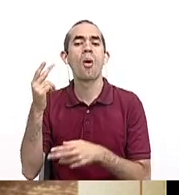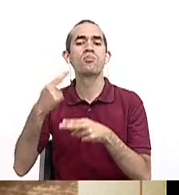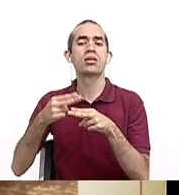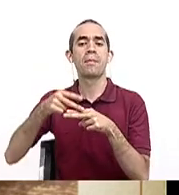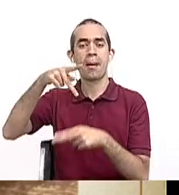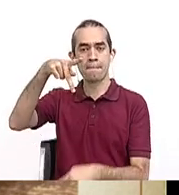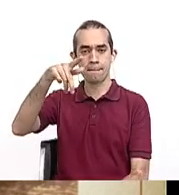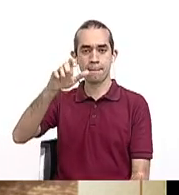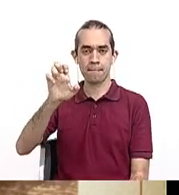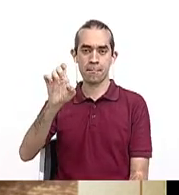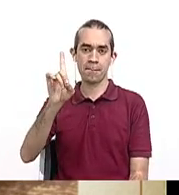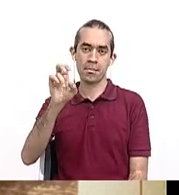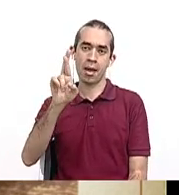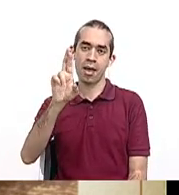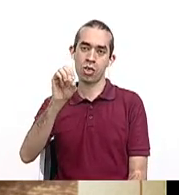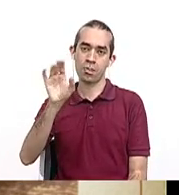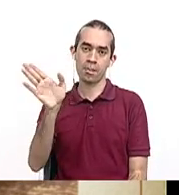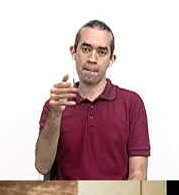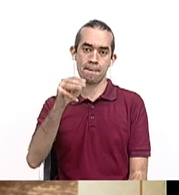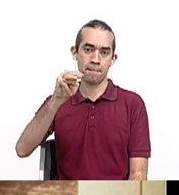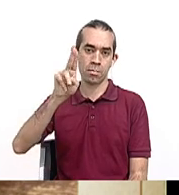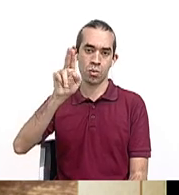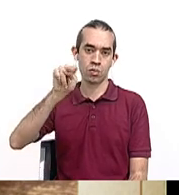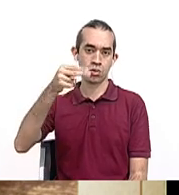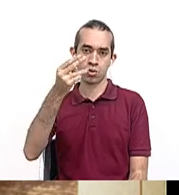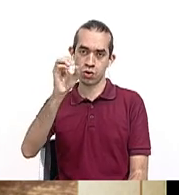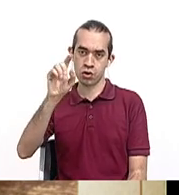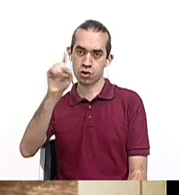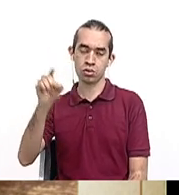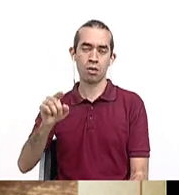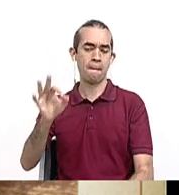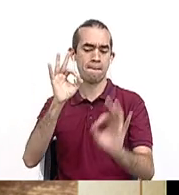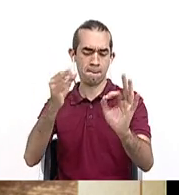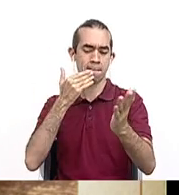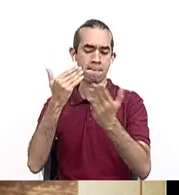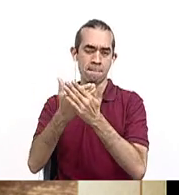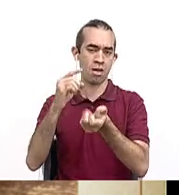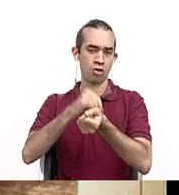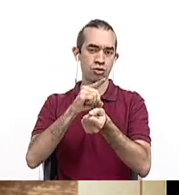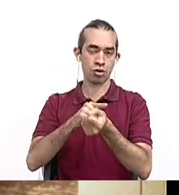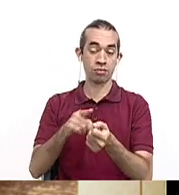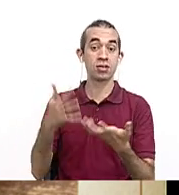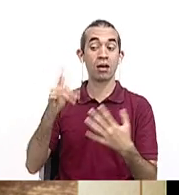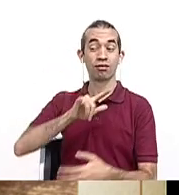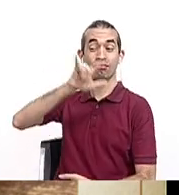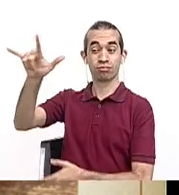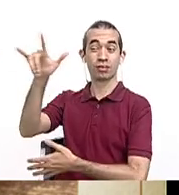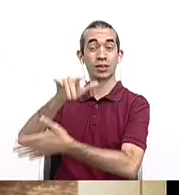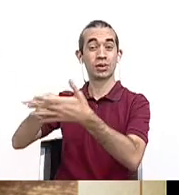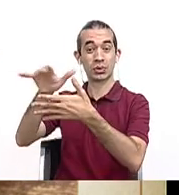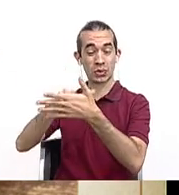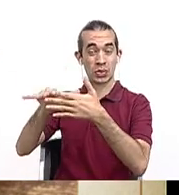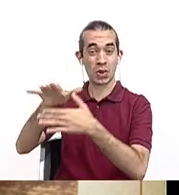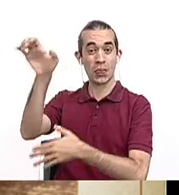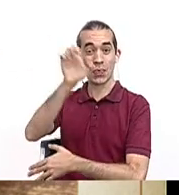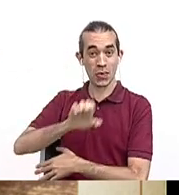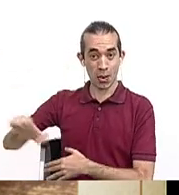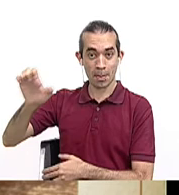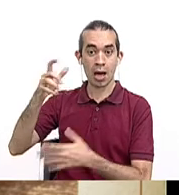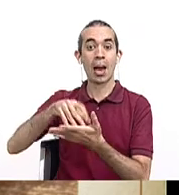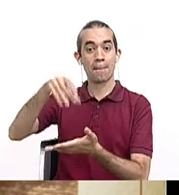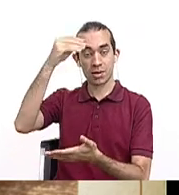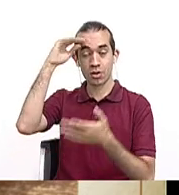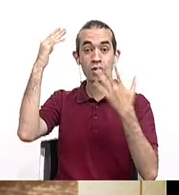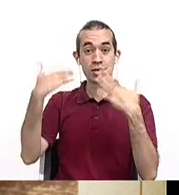realmente un doctor con mucho carisma estudio en europa y en europa no solamente aprende de medicina